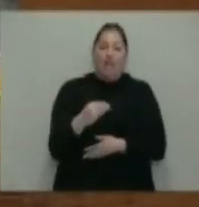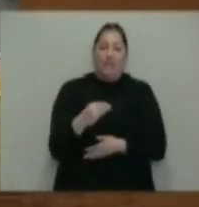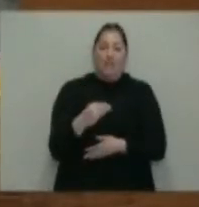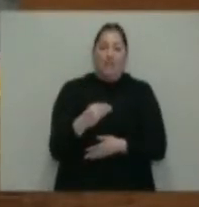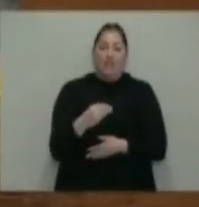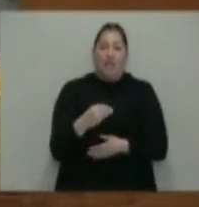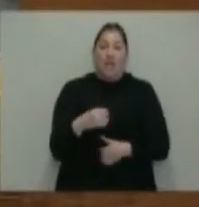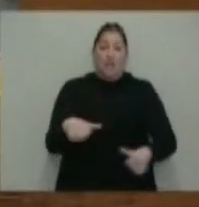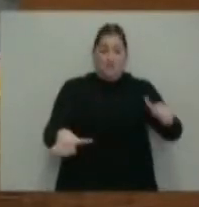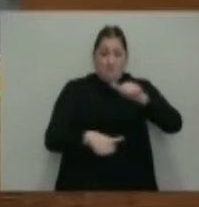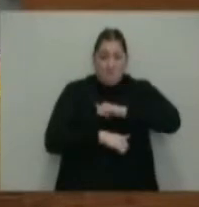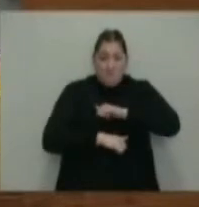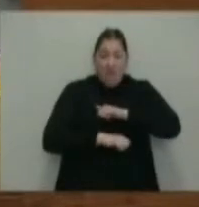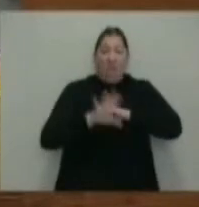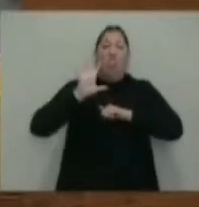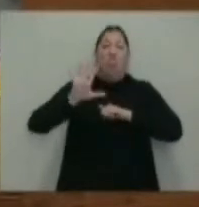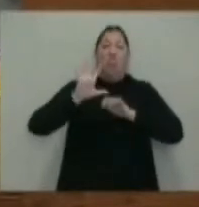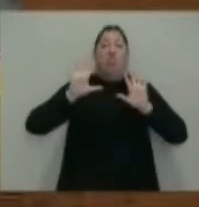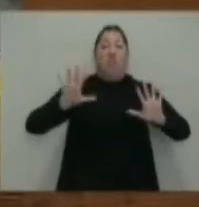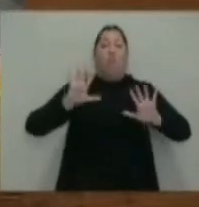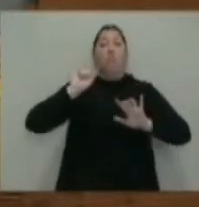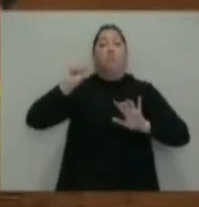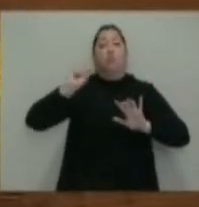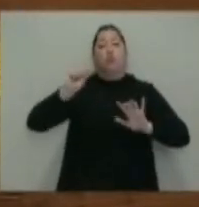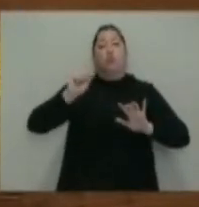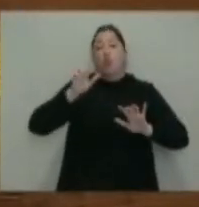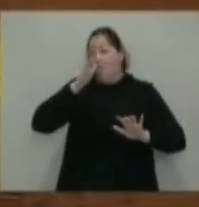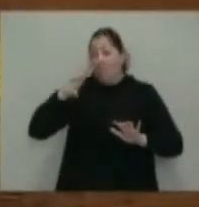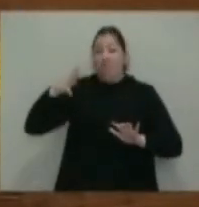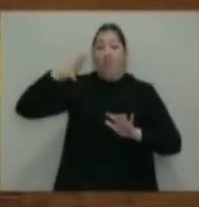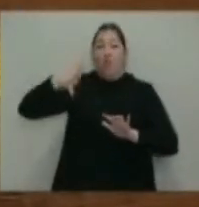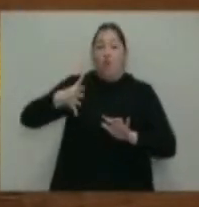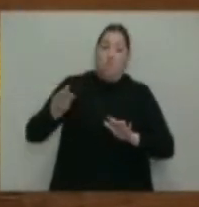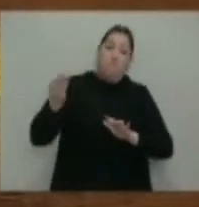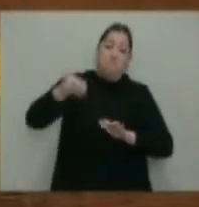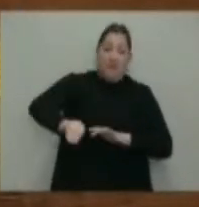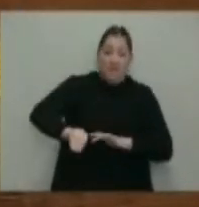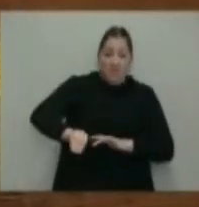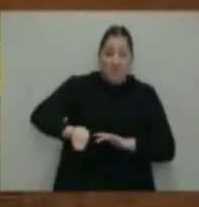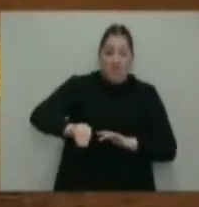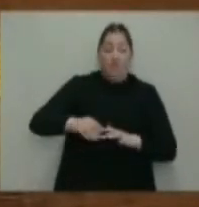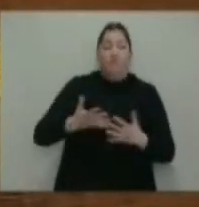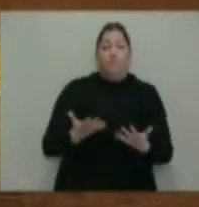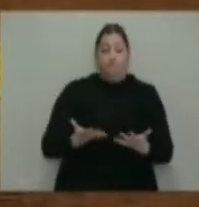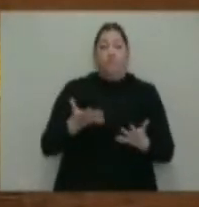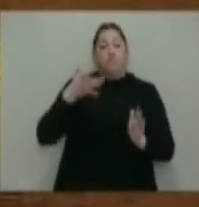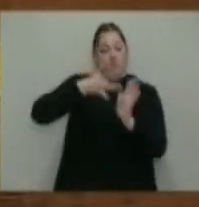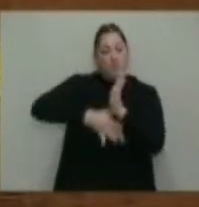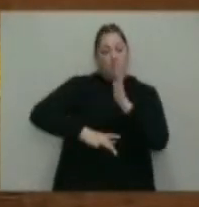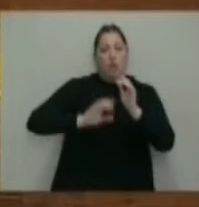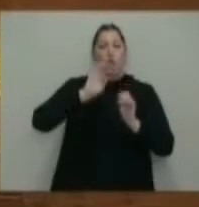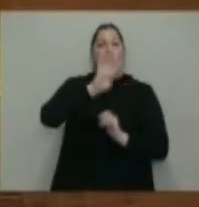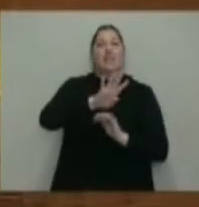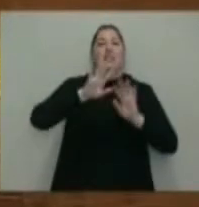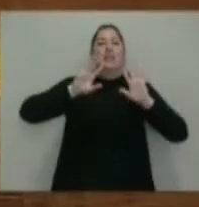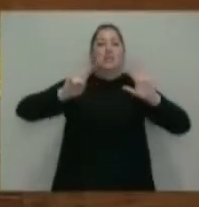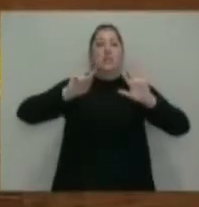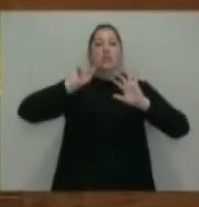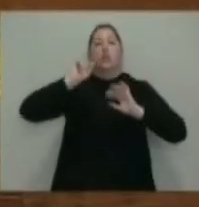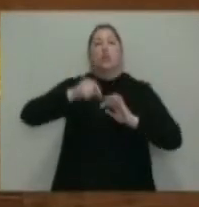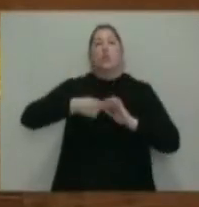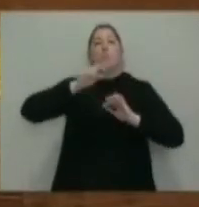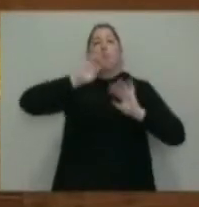juvenil se ha incrementado en 10 puntos en 5 años, llegando a alcanzar el 46,98%, lo que duplica nuestra